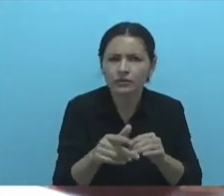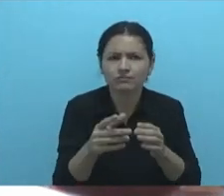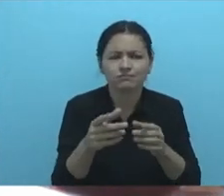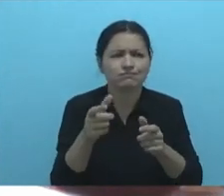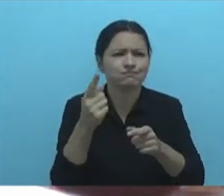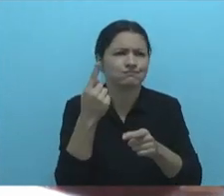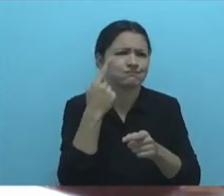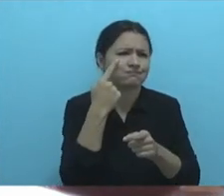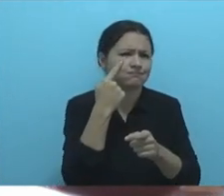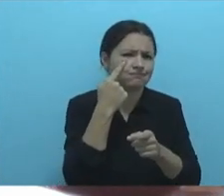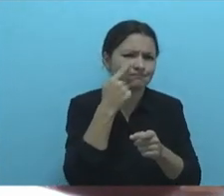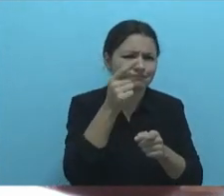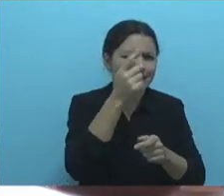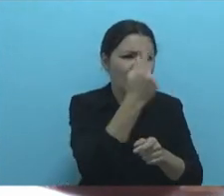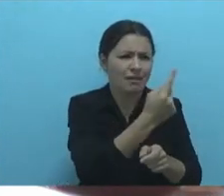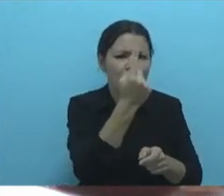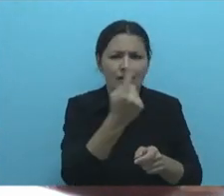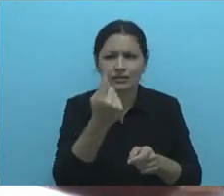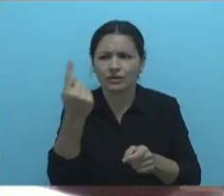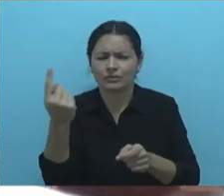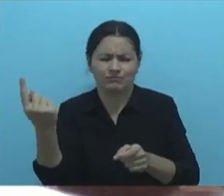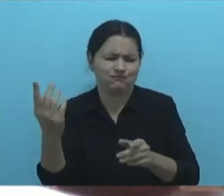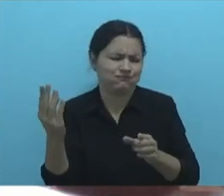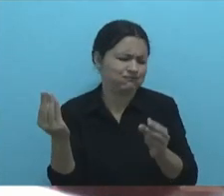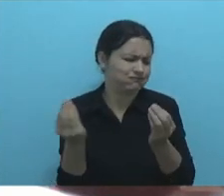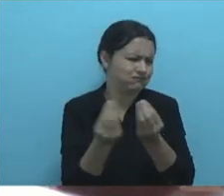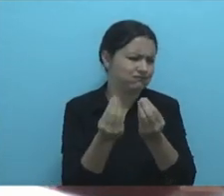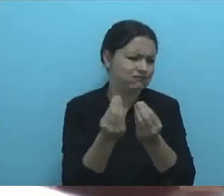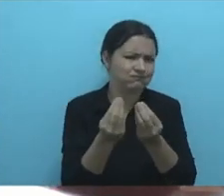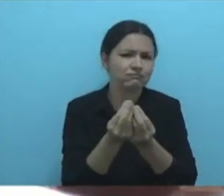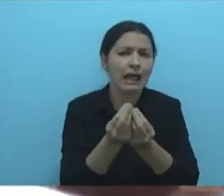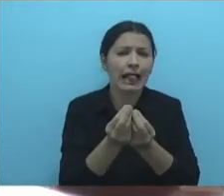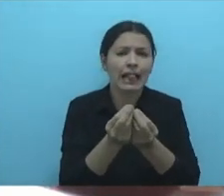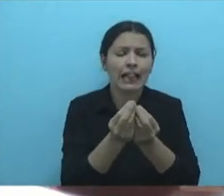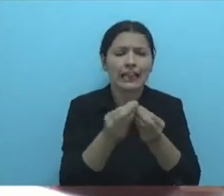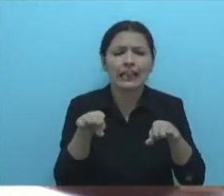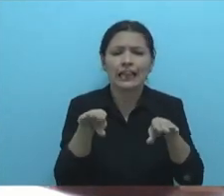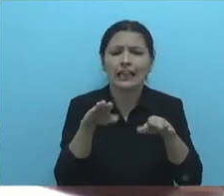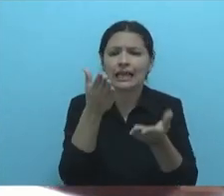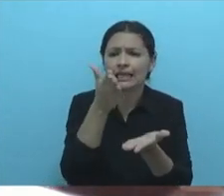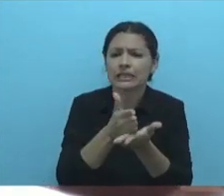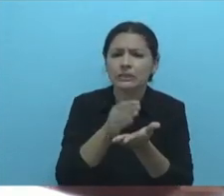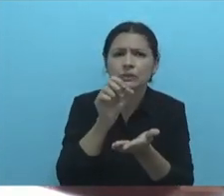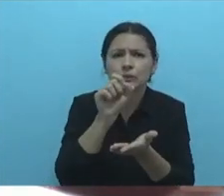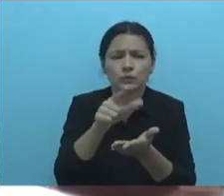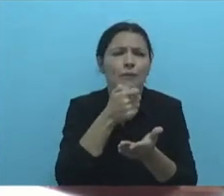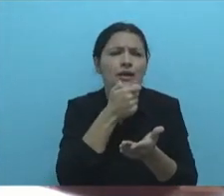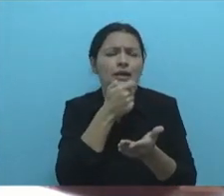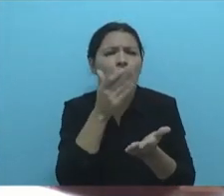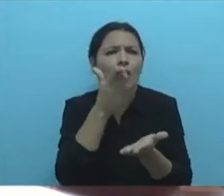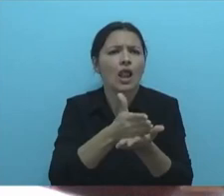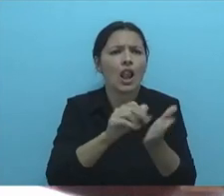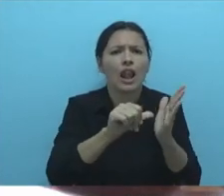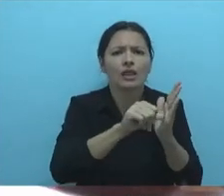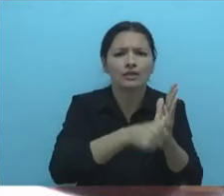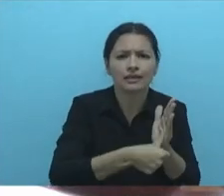miles y miles de personas que vieron negadas Ni más ni menos que su derecho a la identidad que vieron negada Ni más ni menos